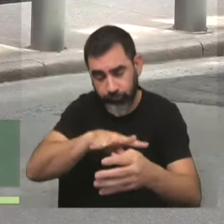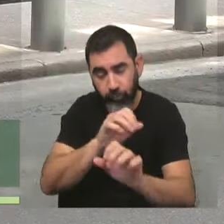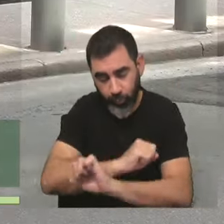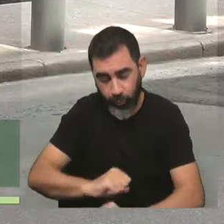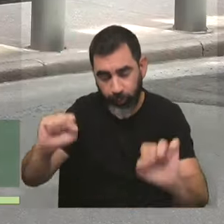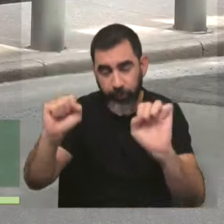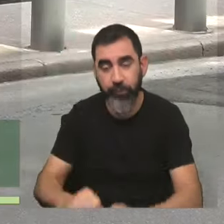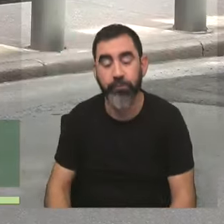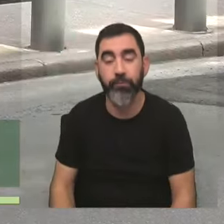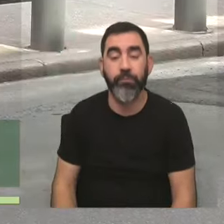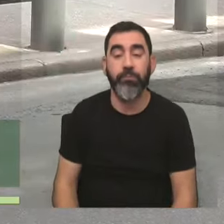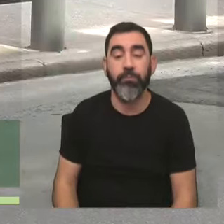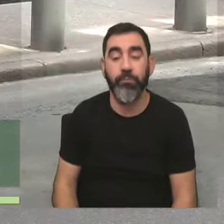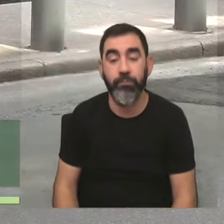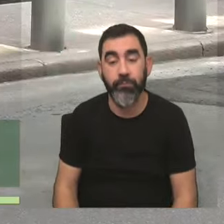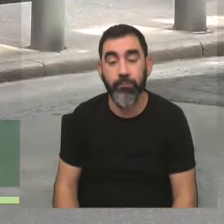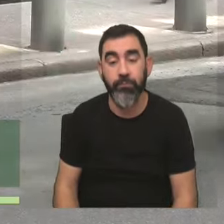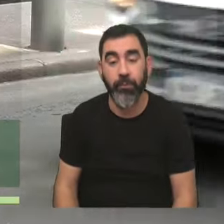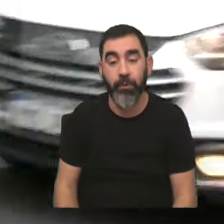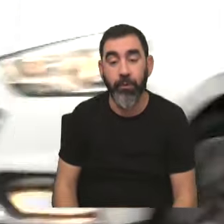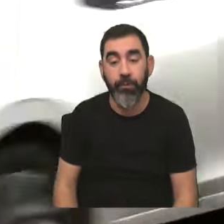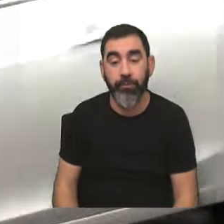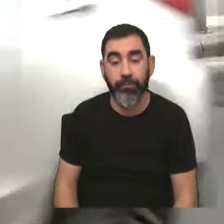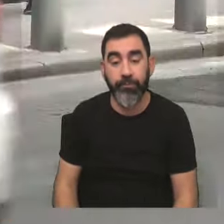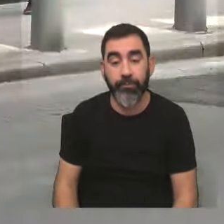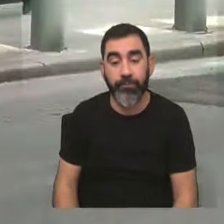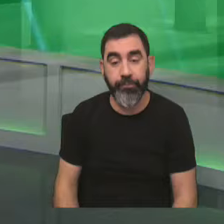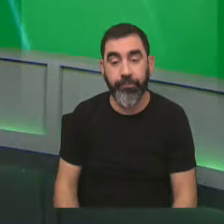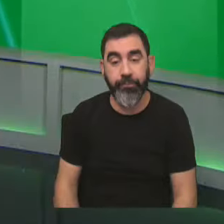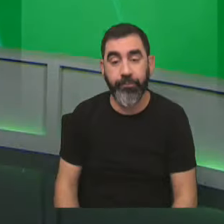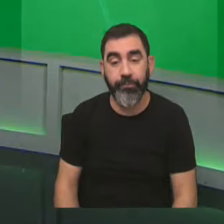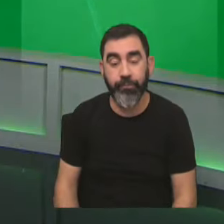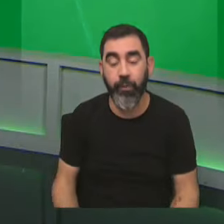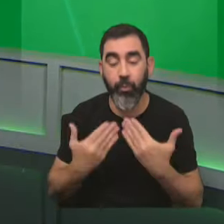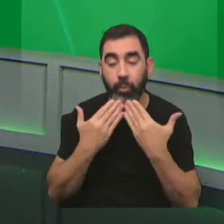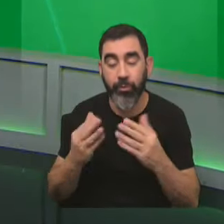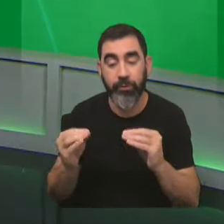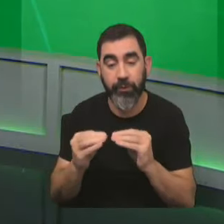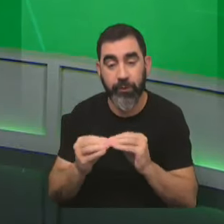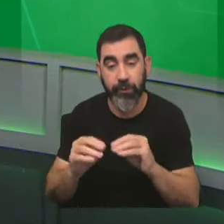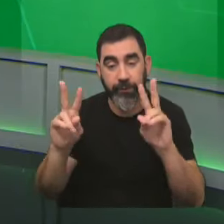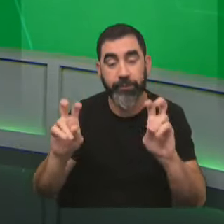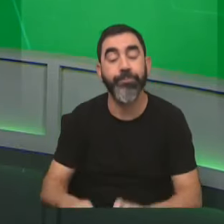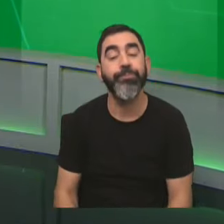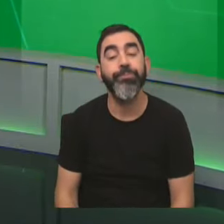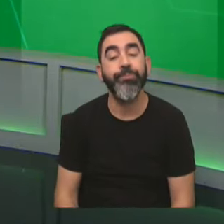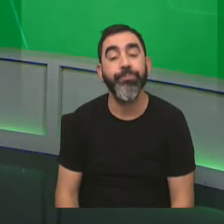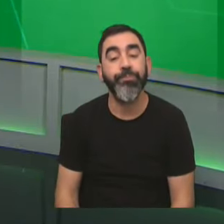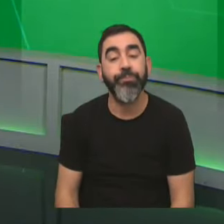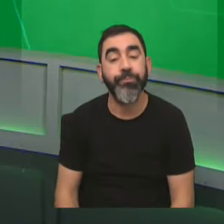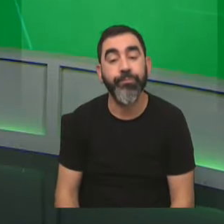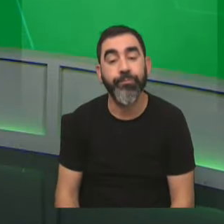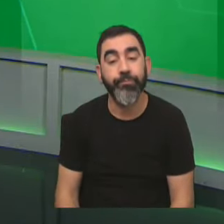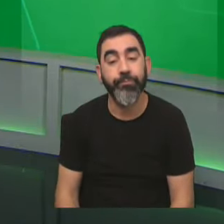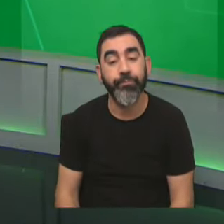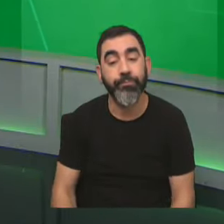quieran en la web de fiscalía como decía sí es verdad Federico Muchas gracias por este informe y